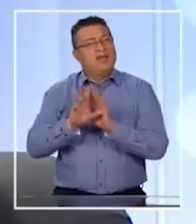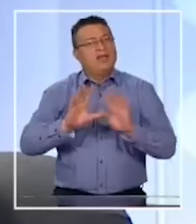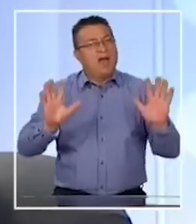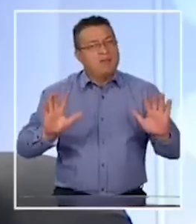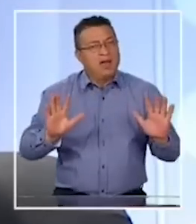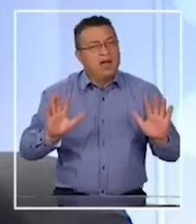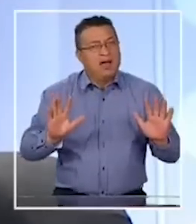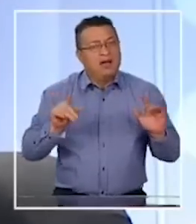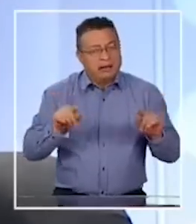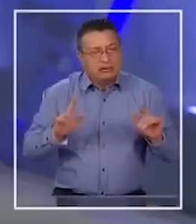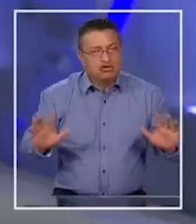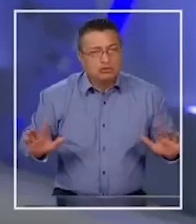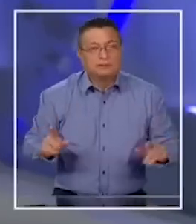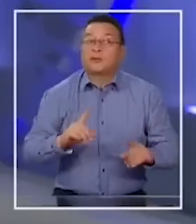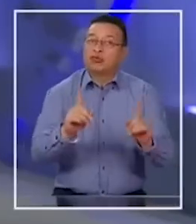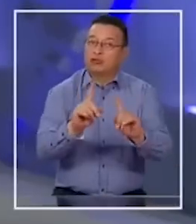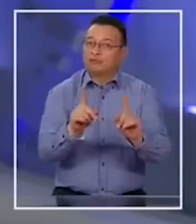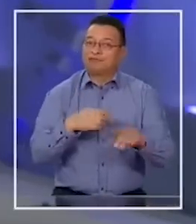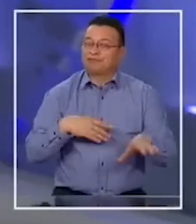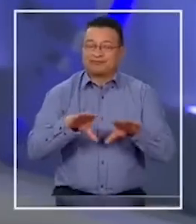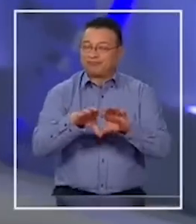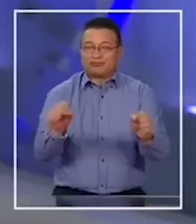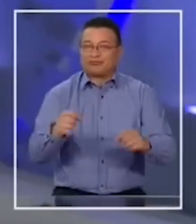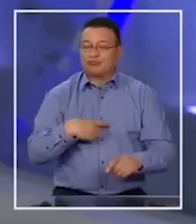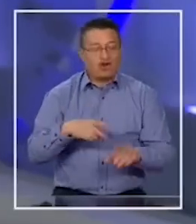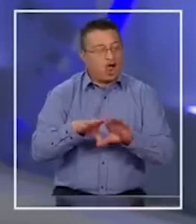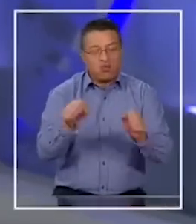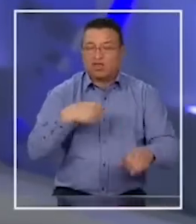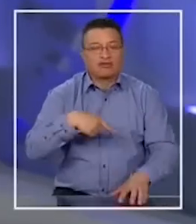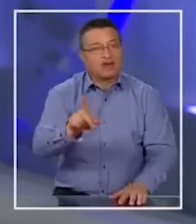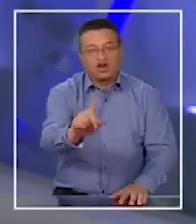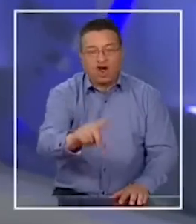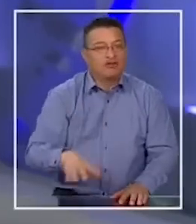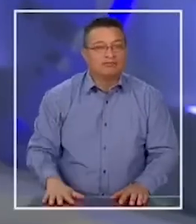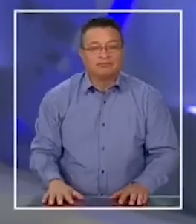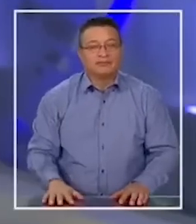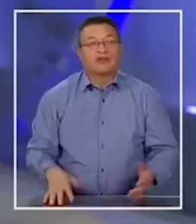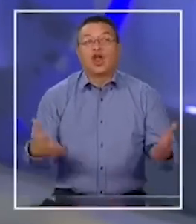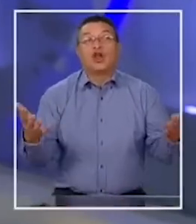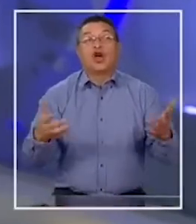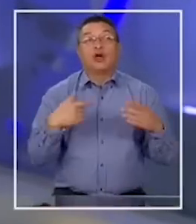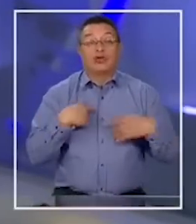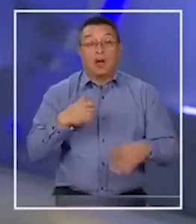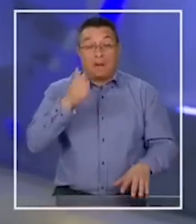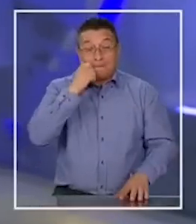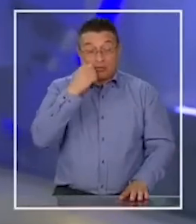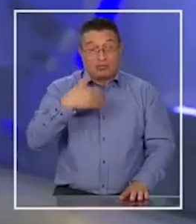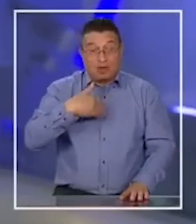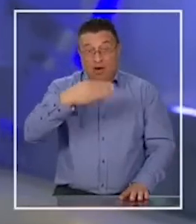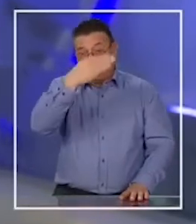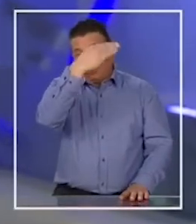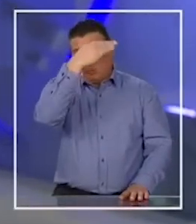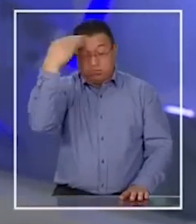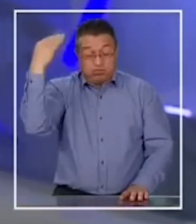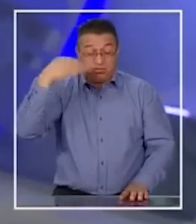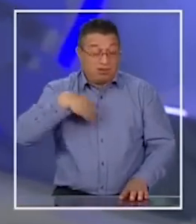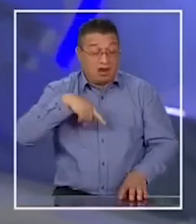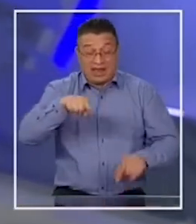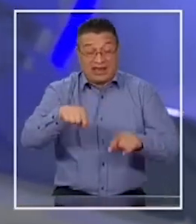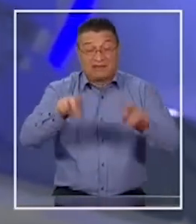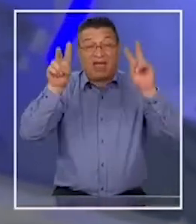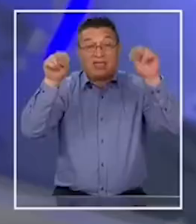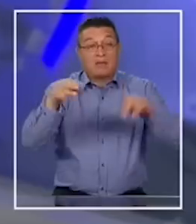porque hemos no no estamos de acuerdo en eso y yo yo personalmente estoy cansado de la corrección política en esto